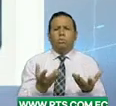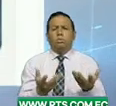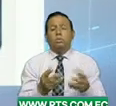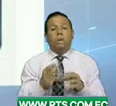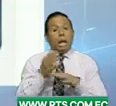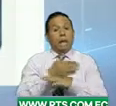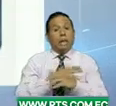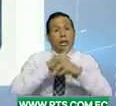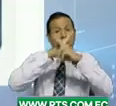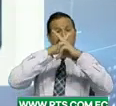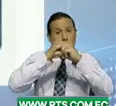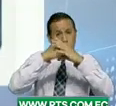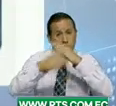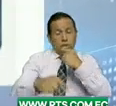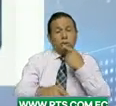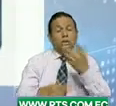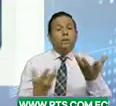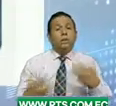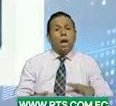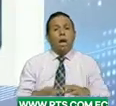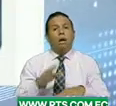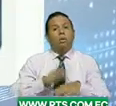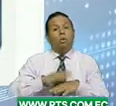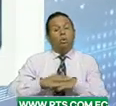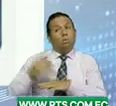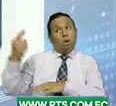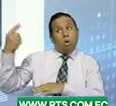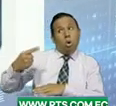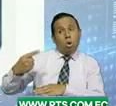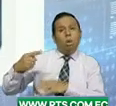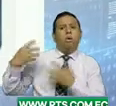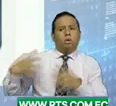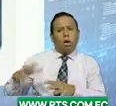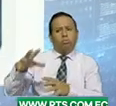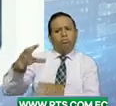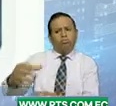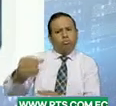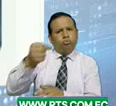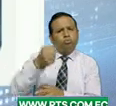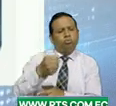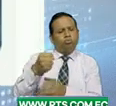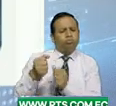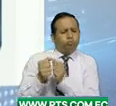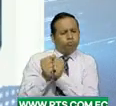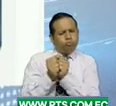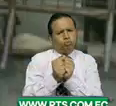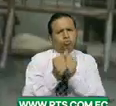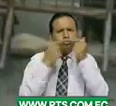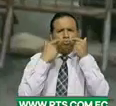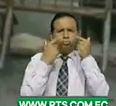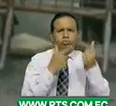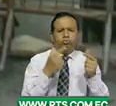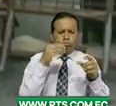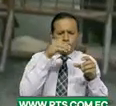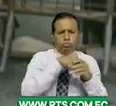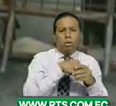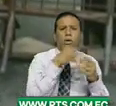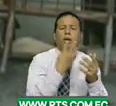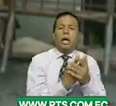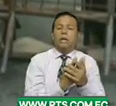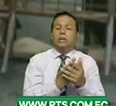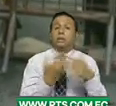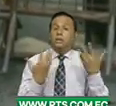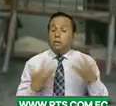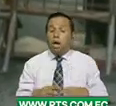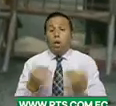que ese traslado se dio en medio de estrictas medidas de seguridad, en coordinación con la Policía Nacional. Mientras que en horas de la tarde de este